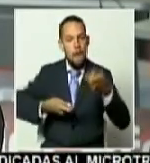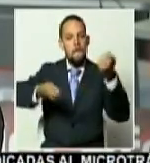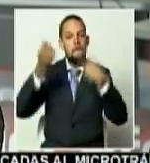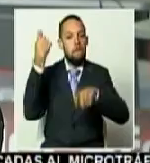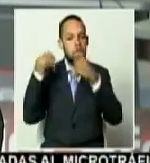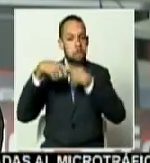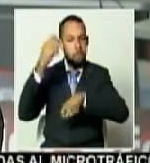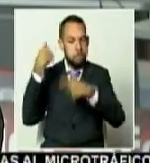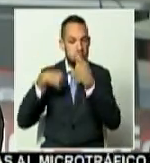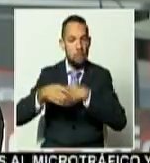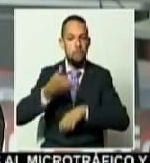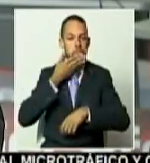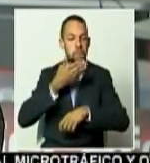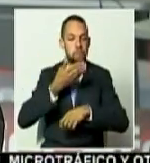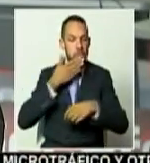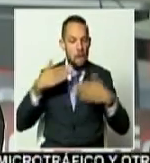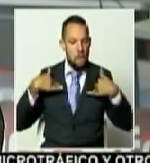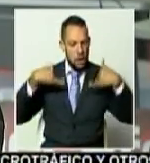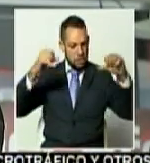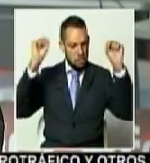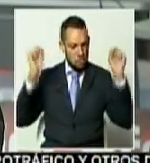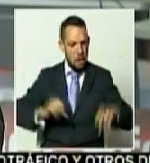el caficultor del departamento de Caldas.